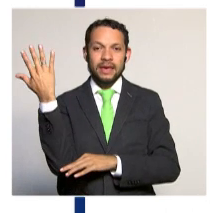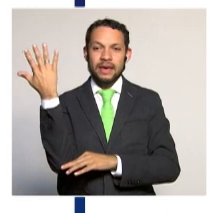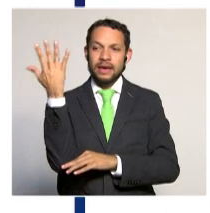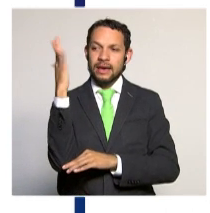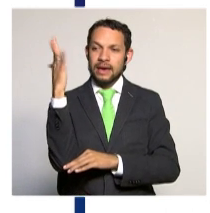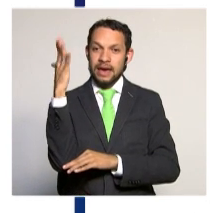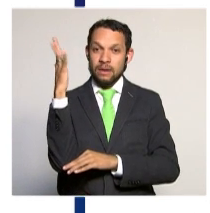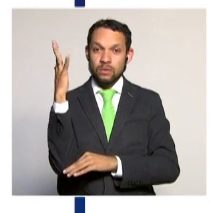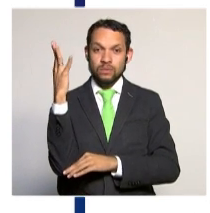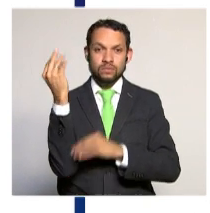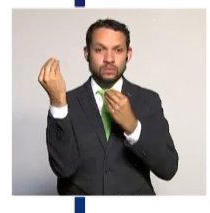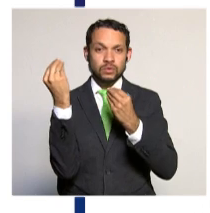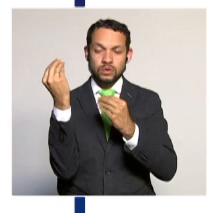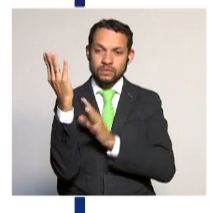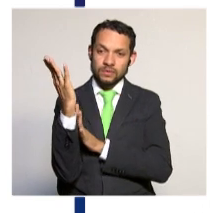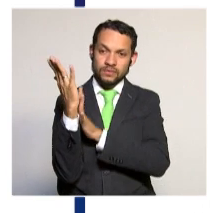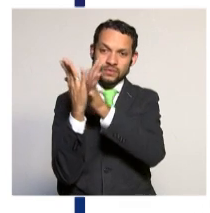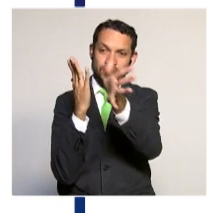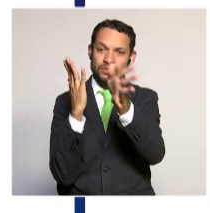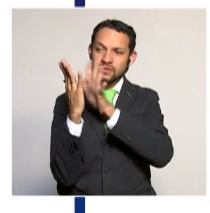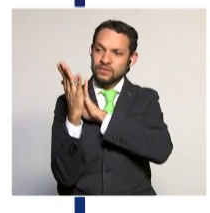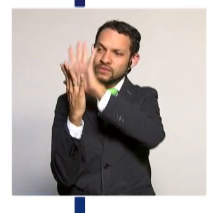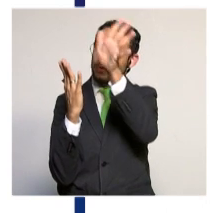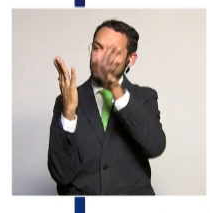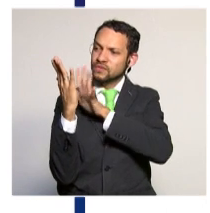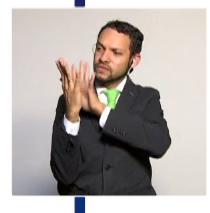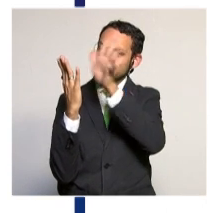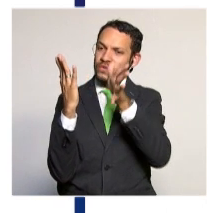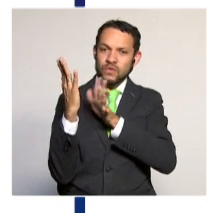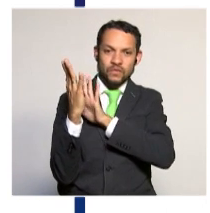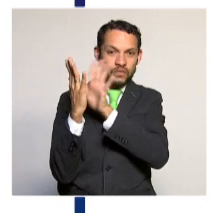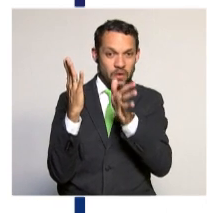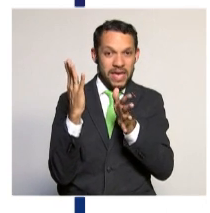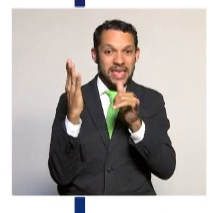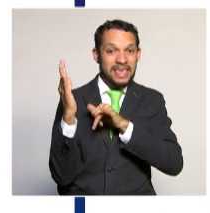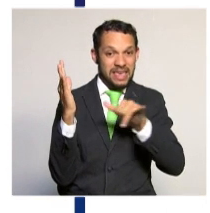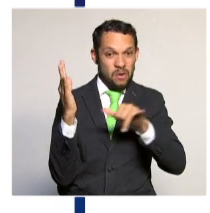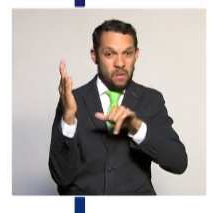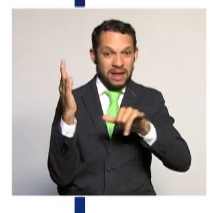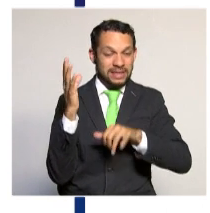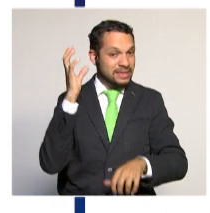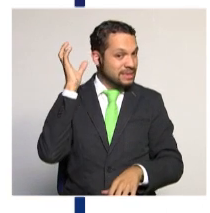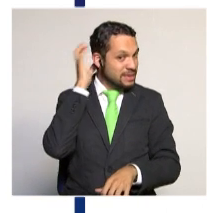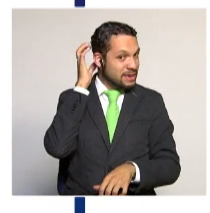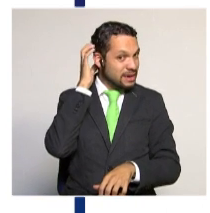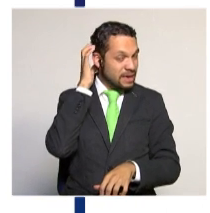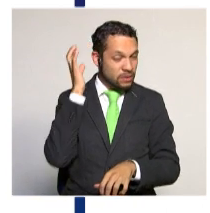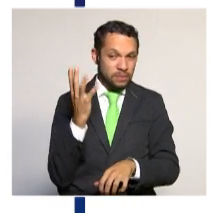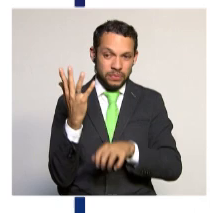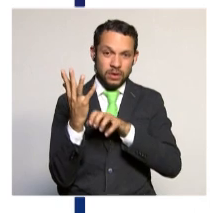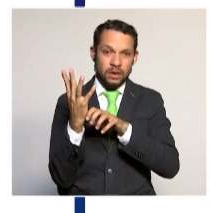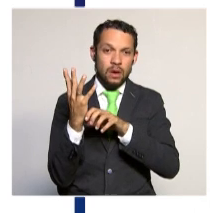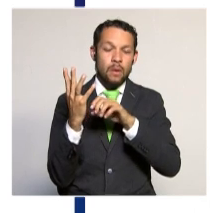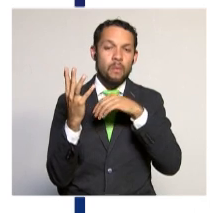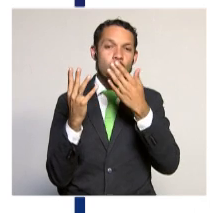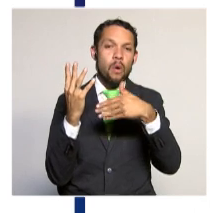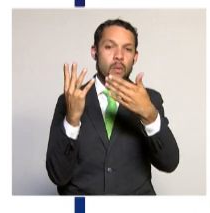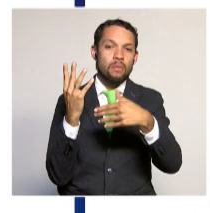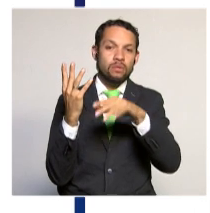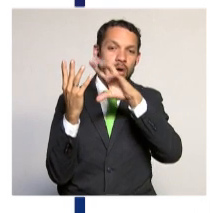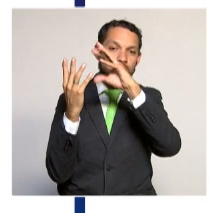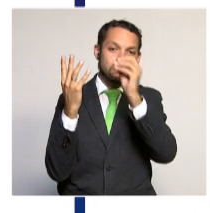con muchas ramas. Pues ese árbol es el cerebro, o si lo consideran nuestras neuronas, que empiezan a perder su